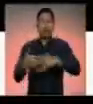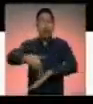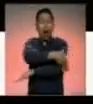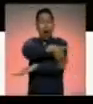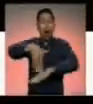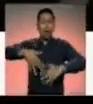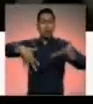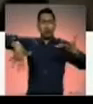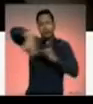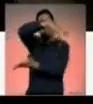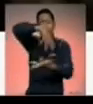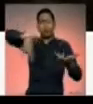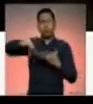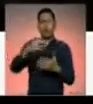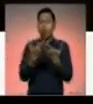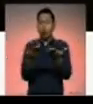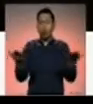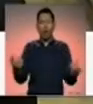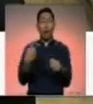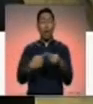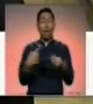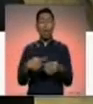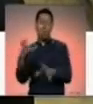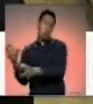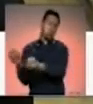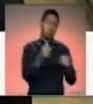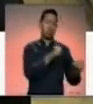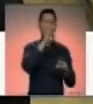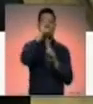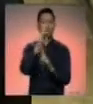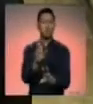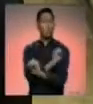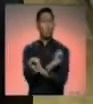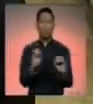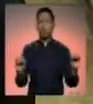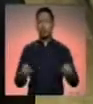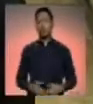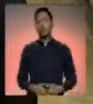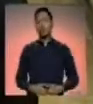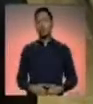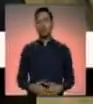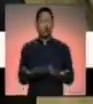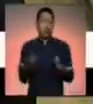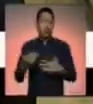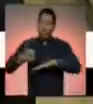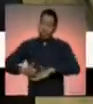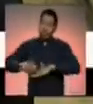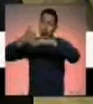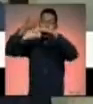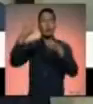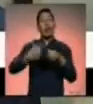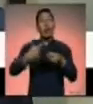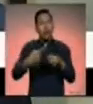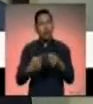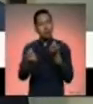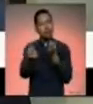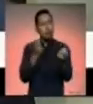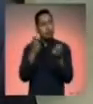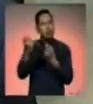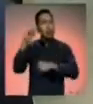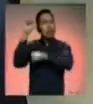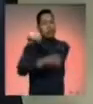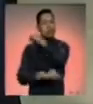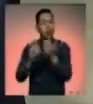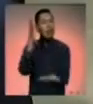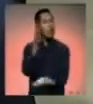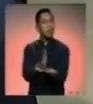y atentar contra el ornato de la capital. La primera autoridad de la ciudad tome cartas en el asunto, se preocupe y ponga un alto ya. Argumentos